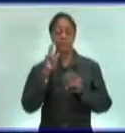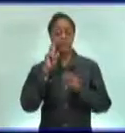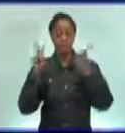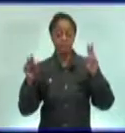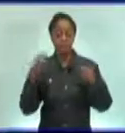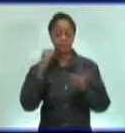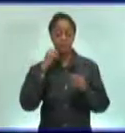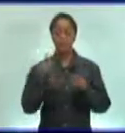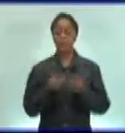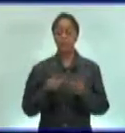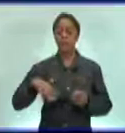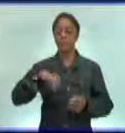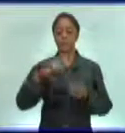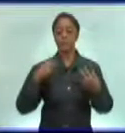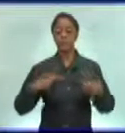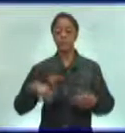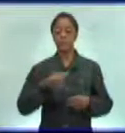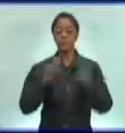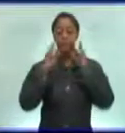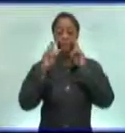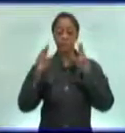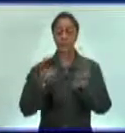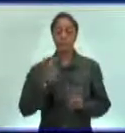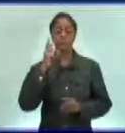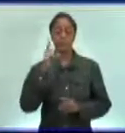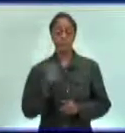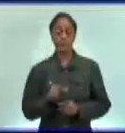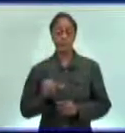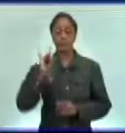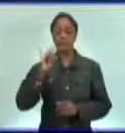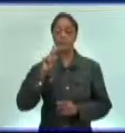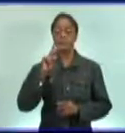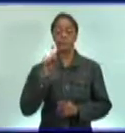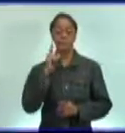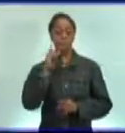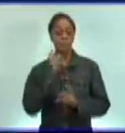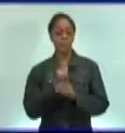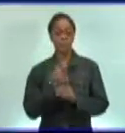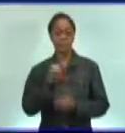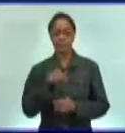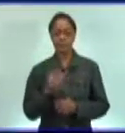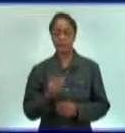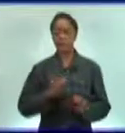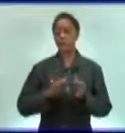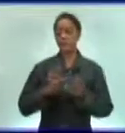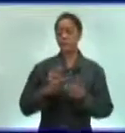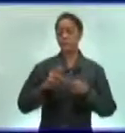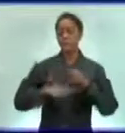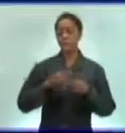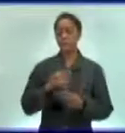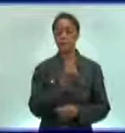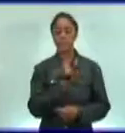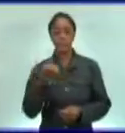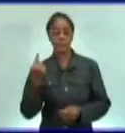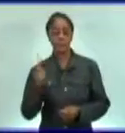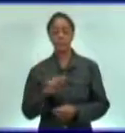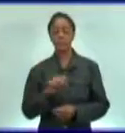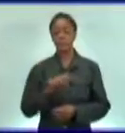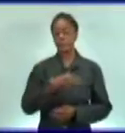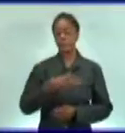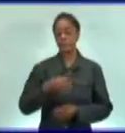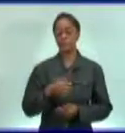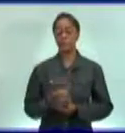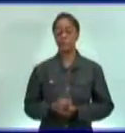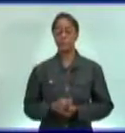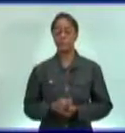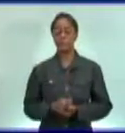cuerpo de todos los seres vivos, en la página 72. Encontrarás allí las funciones que realiza cada estructura de la célula.